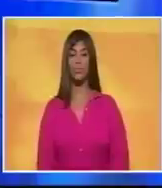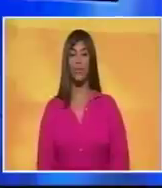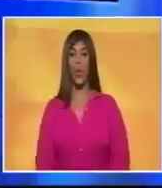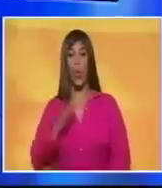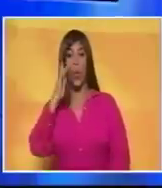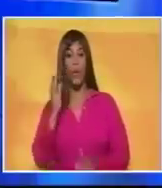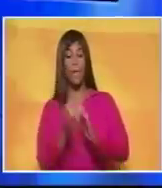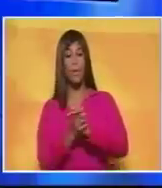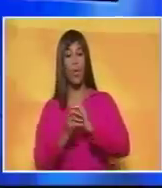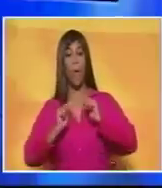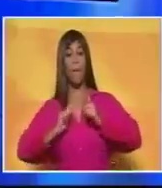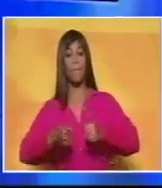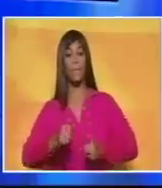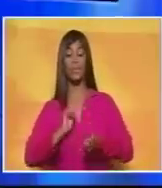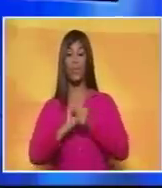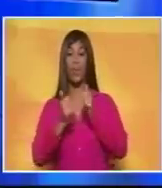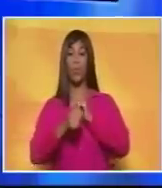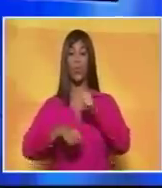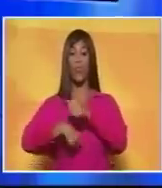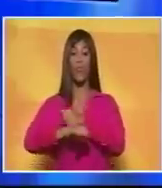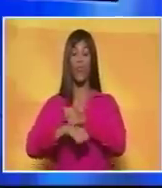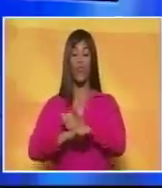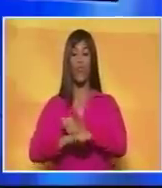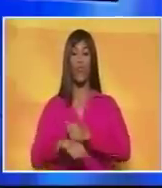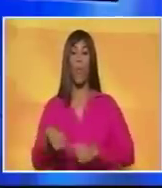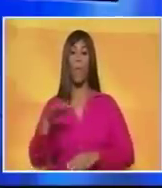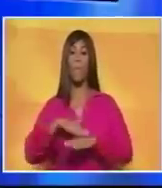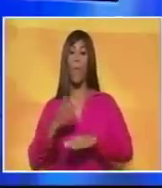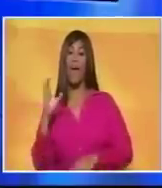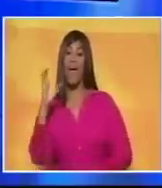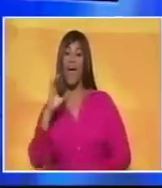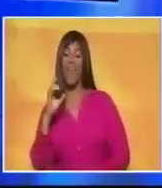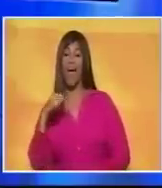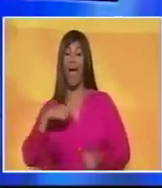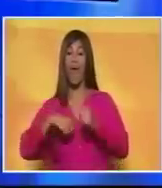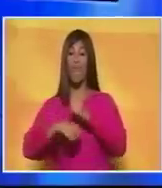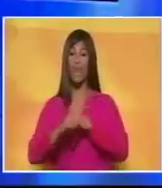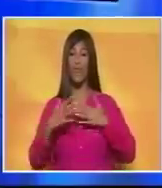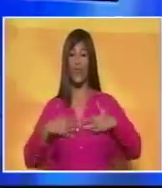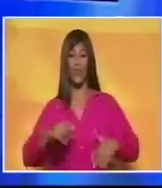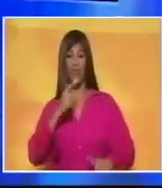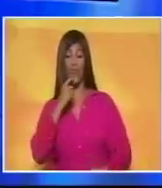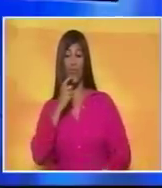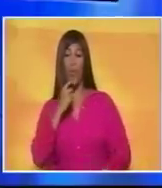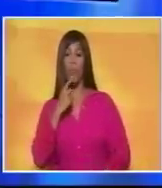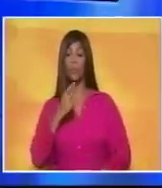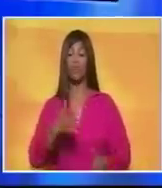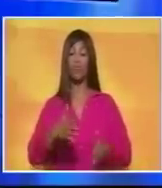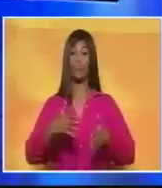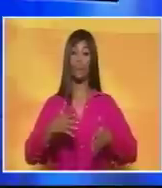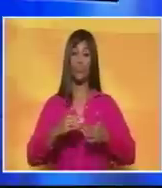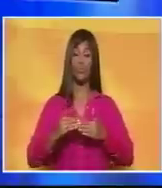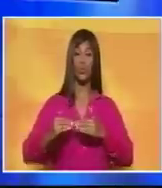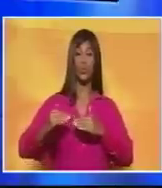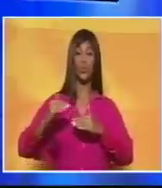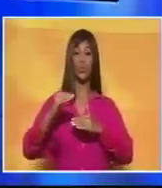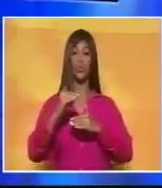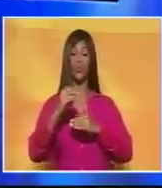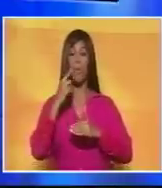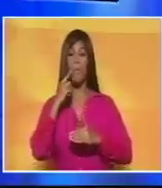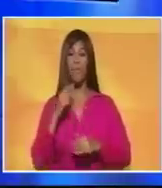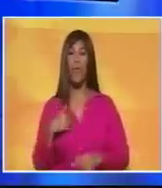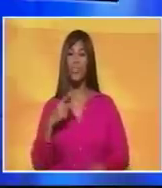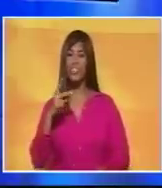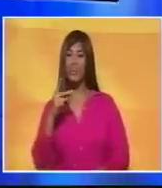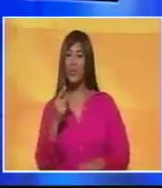Hola amigos, iniciamos los deportes con fútbol porque el Caracas Fútbol Club sacó provecho a la superioridad de la que hizo gala en su serie